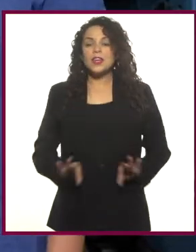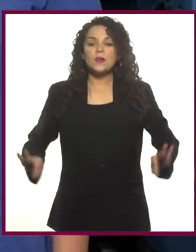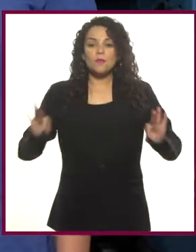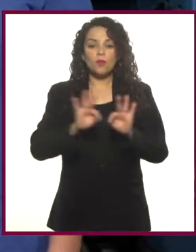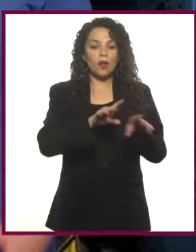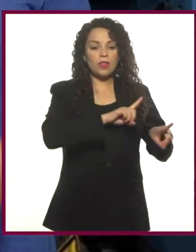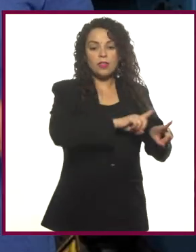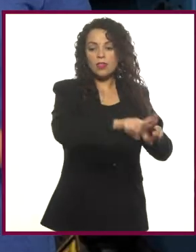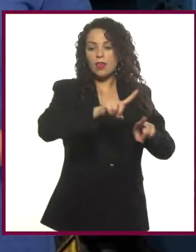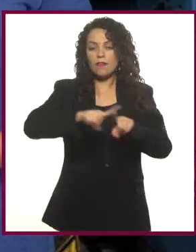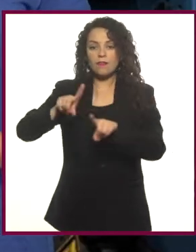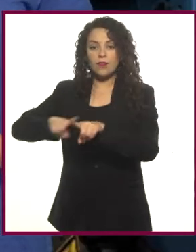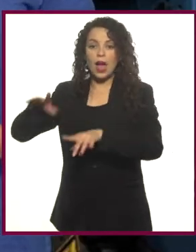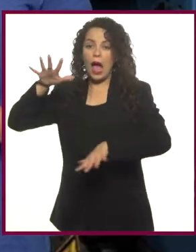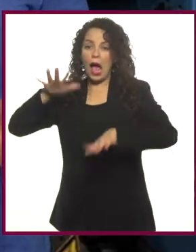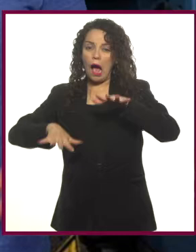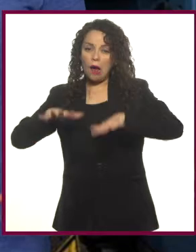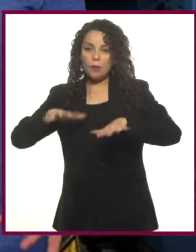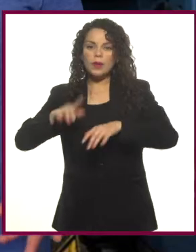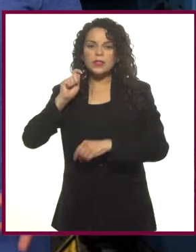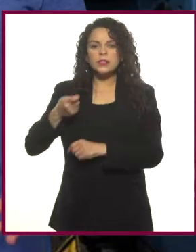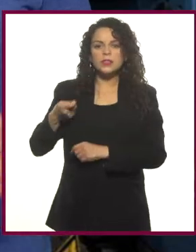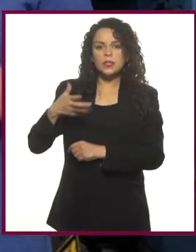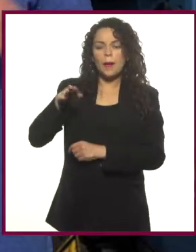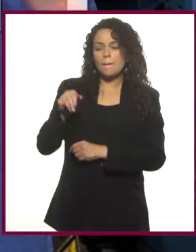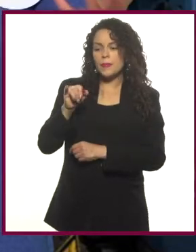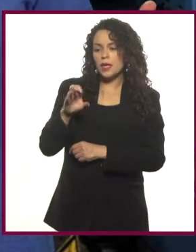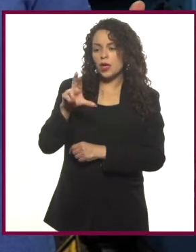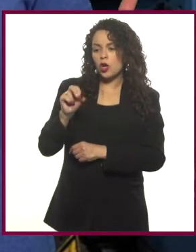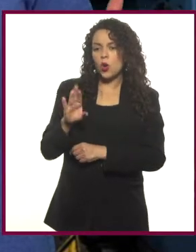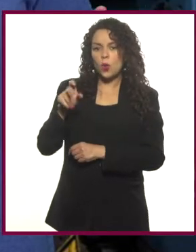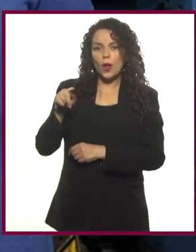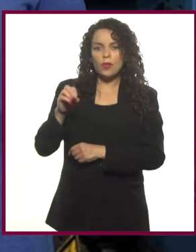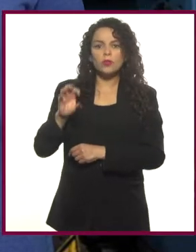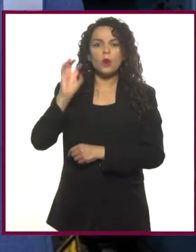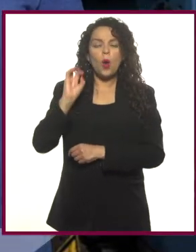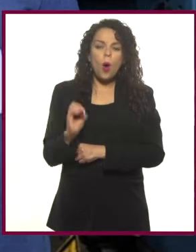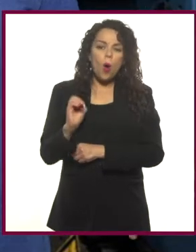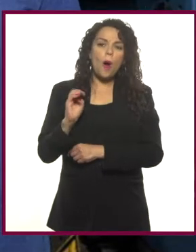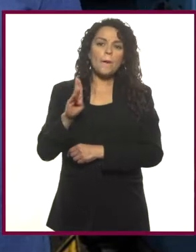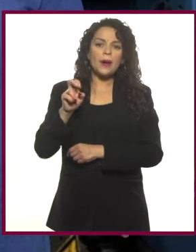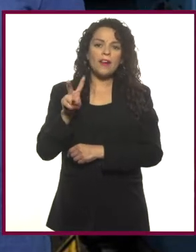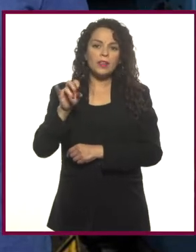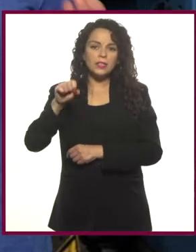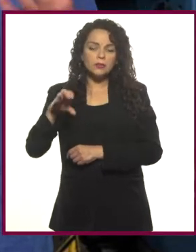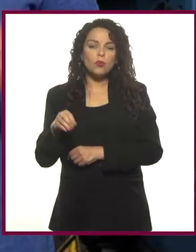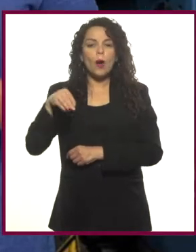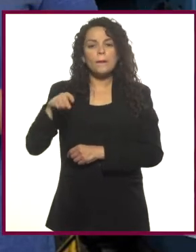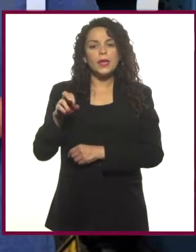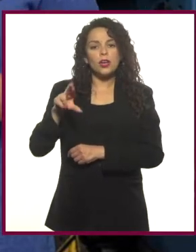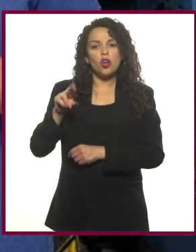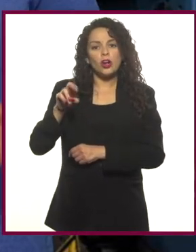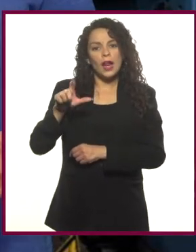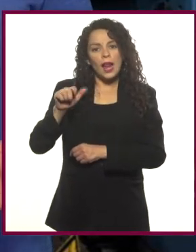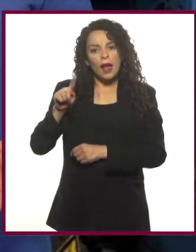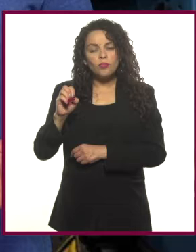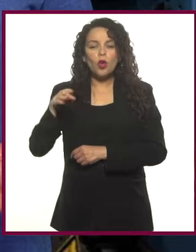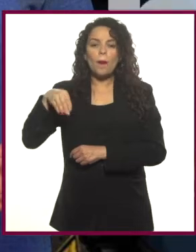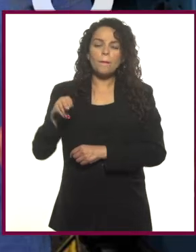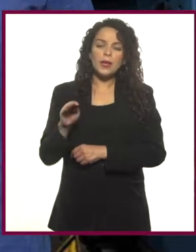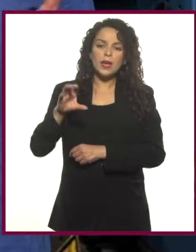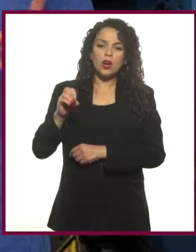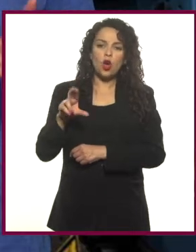muy importante en esas variantes que a veces se conocen como microcuento, cuento brevísimo, microrrelato y